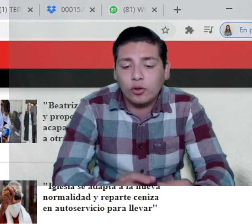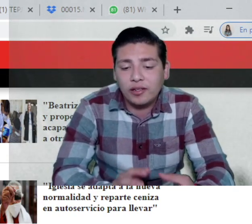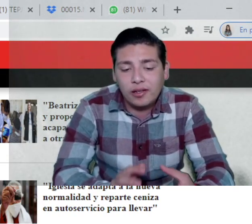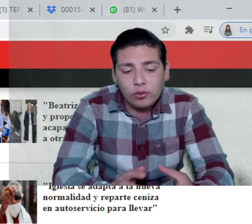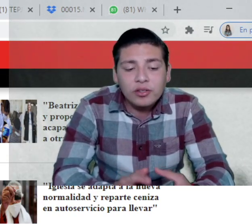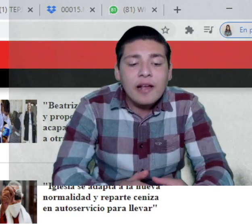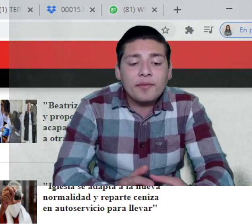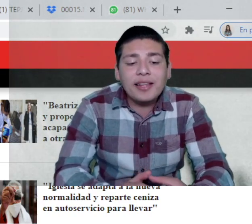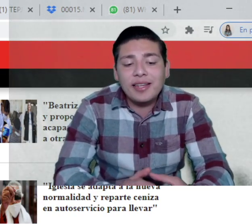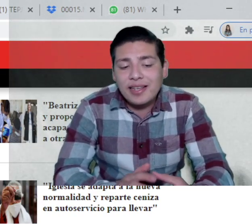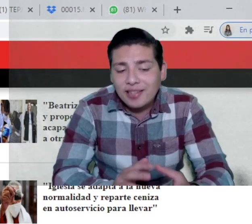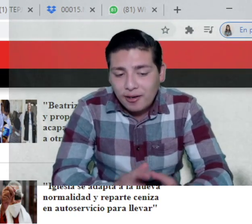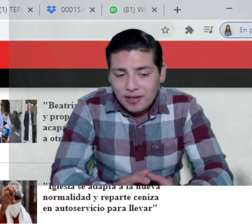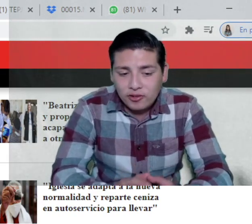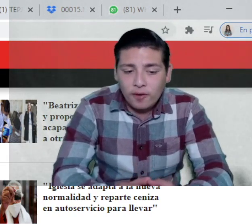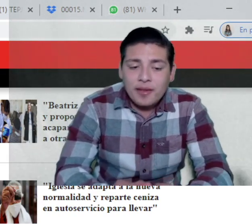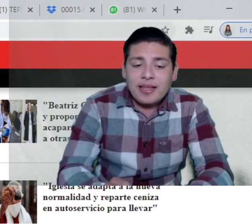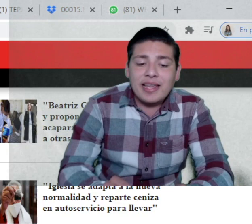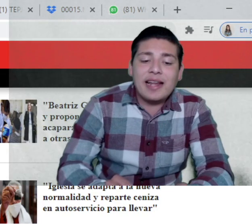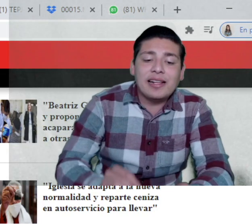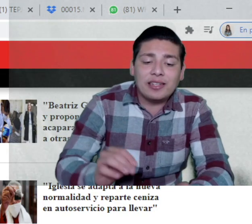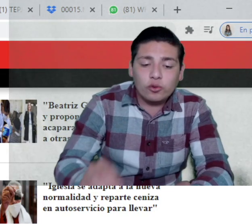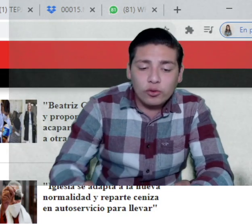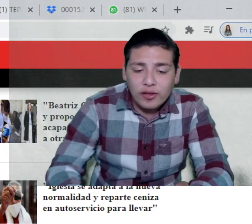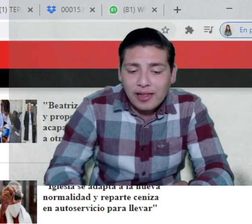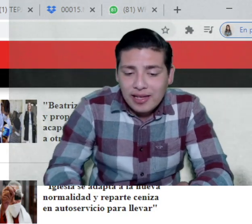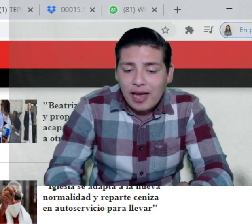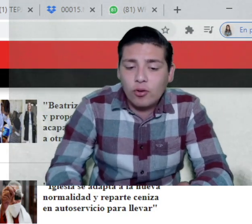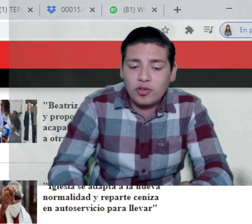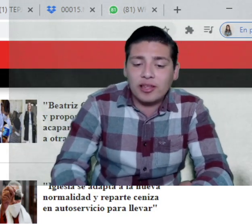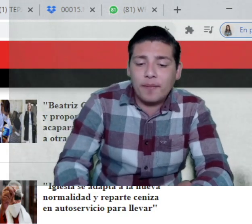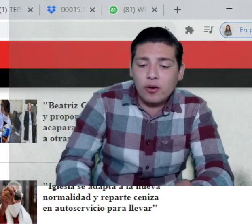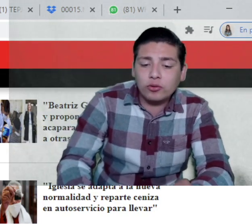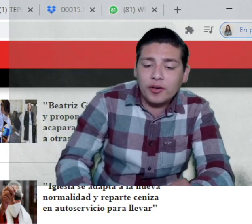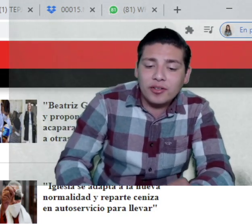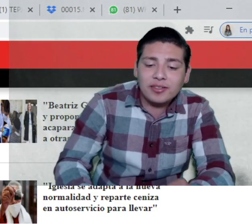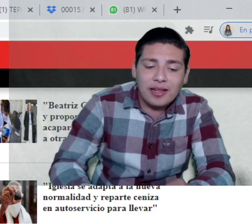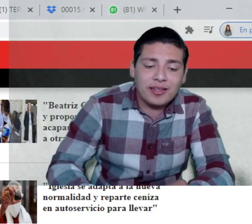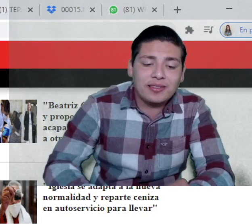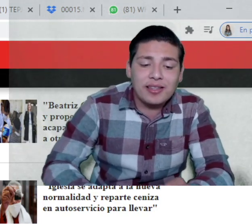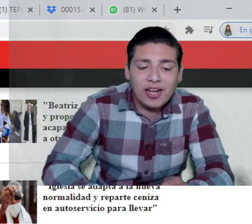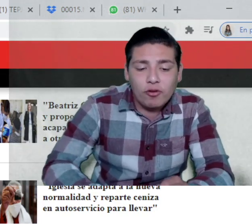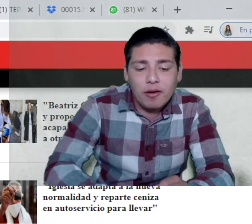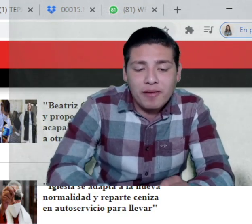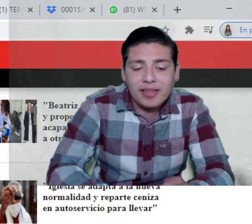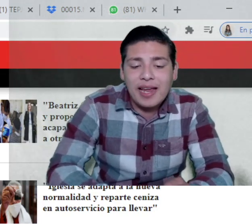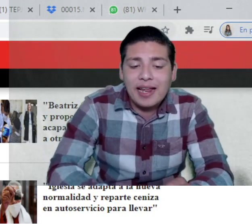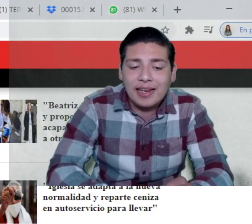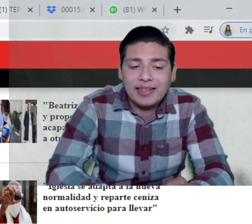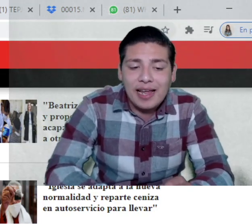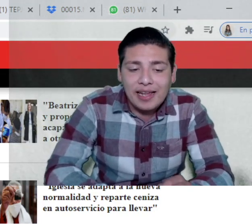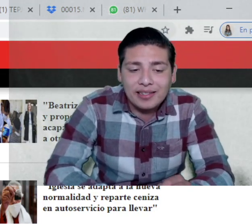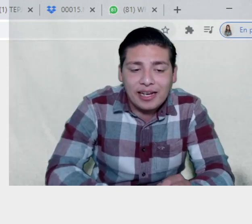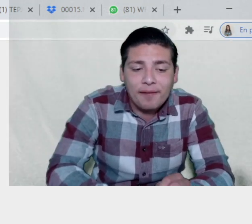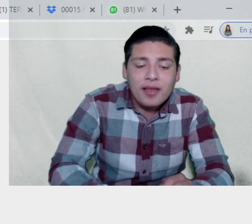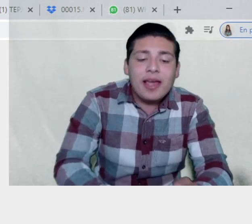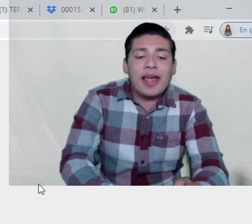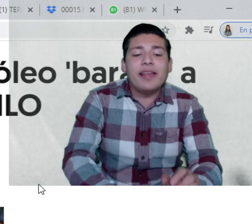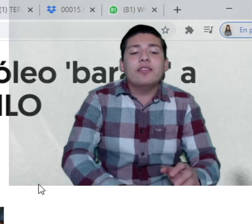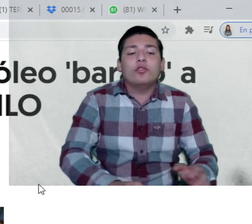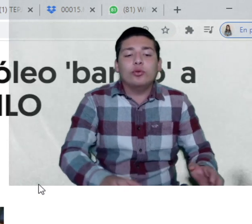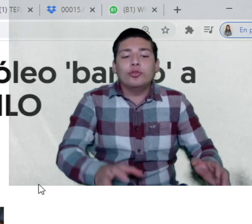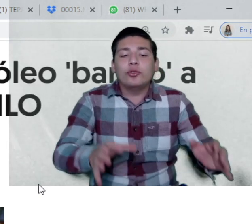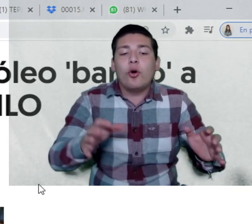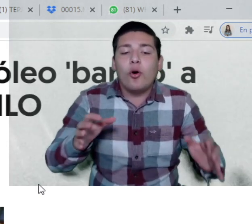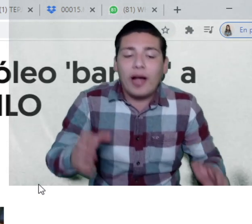por los cortes de luz ya tienen servicio y en el transcurso del día 80,000 usuarios restantes tendrán nuevamente energía eléctrica